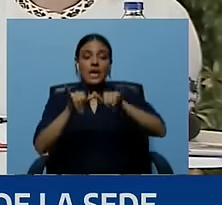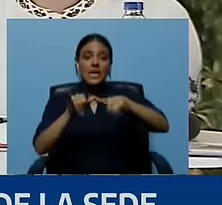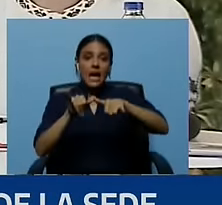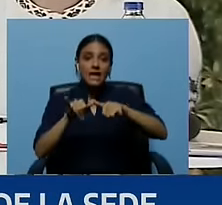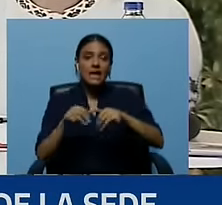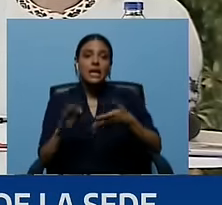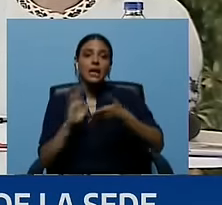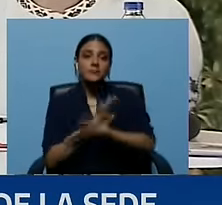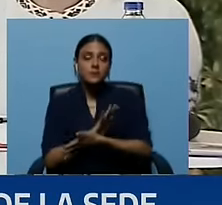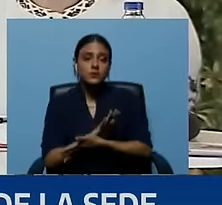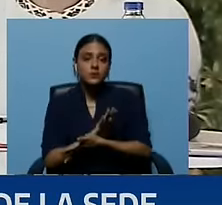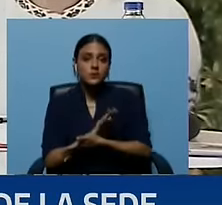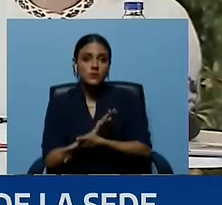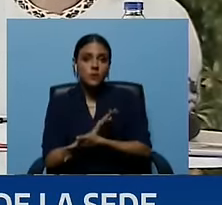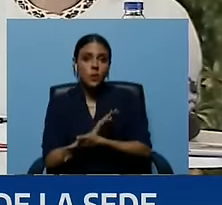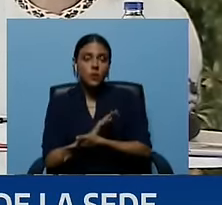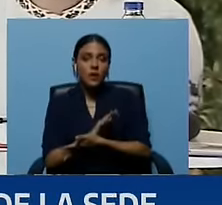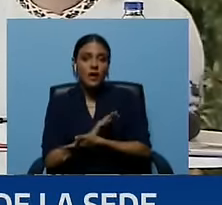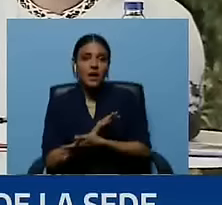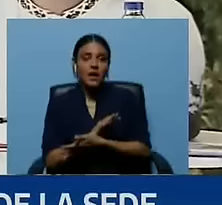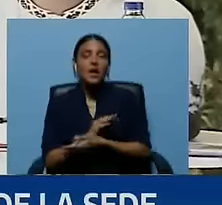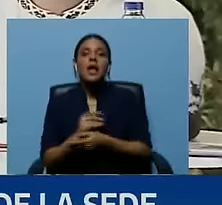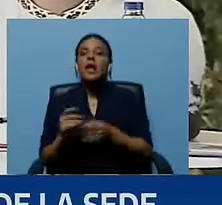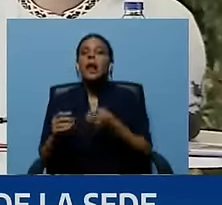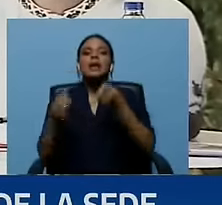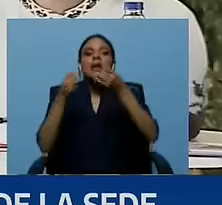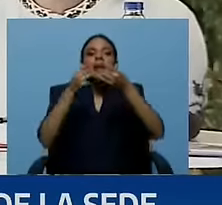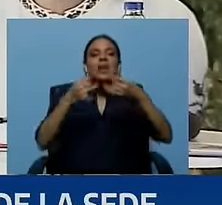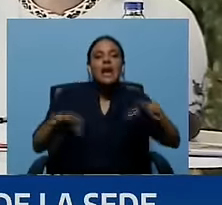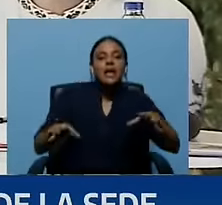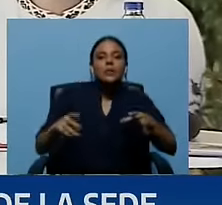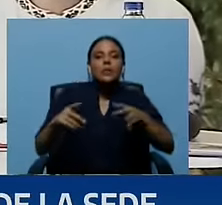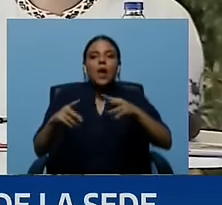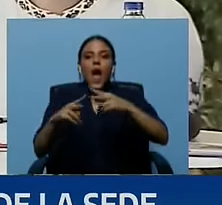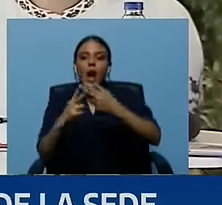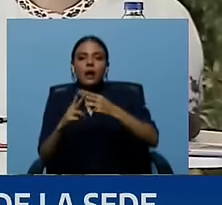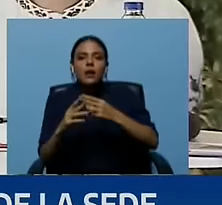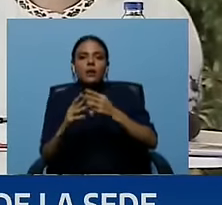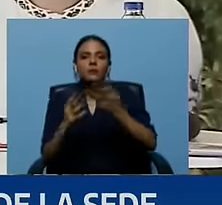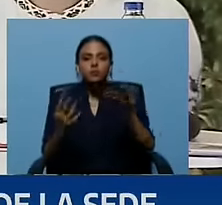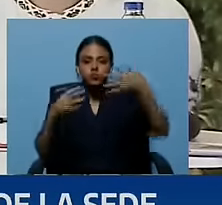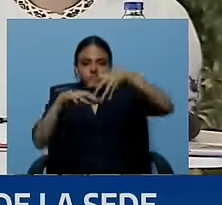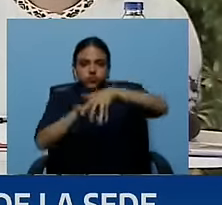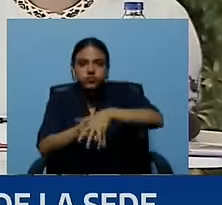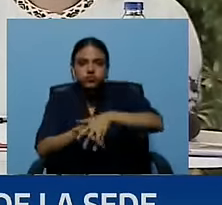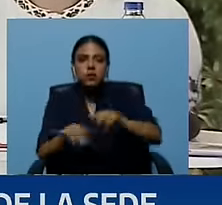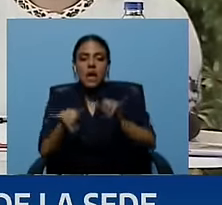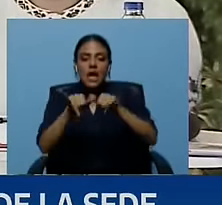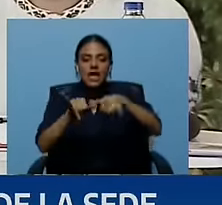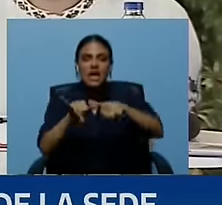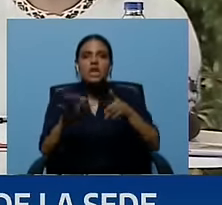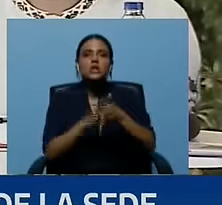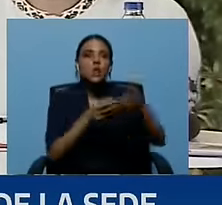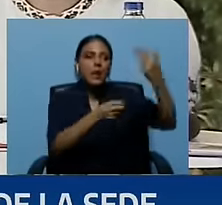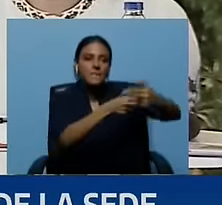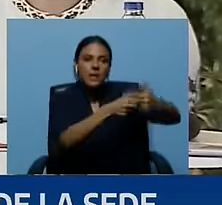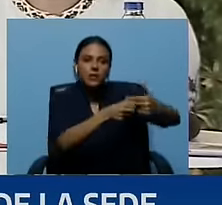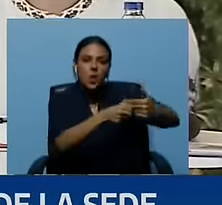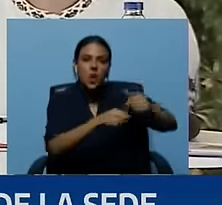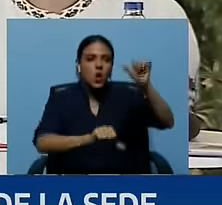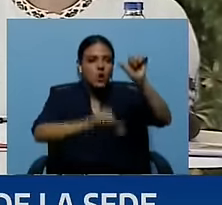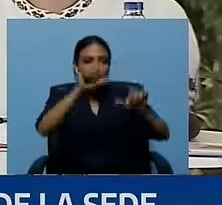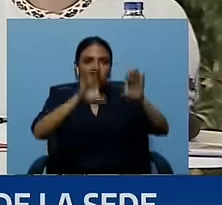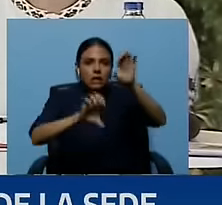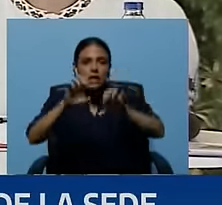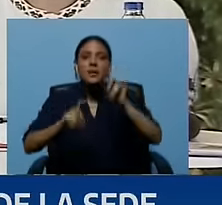Ingeniería en biomateriales. Ingeniería en petroquímica, tan importante, por todas